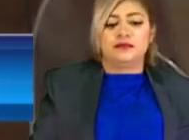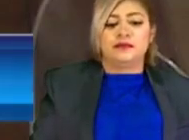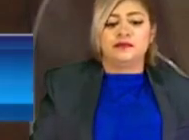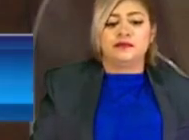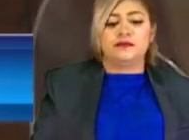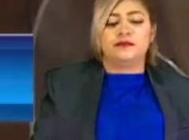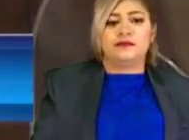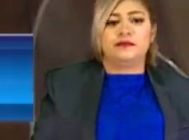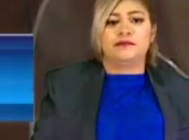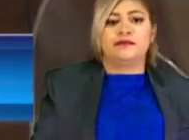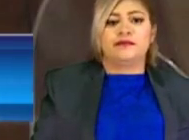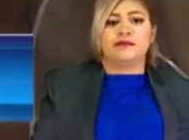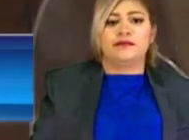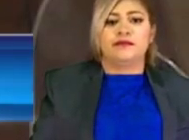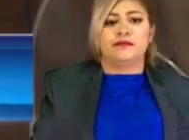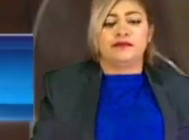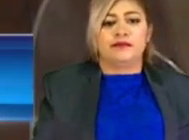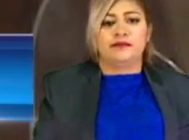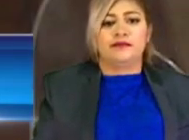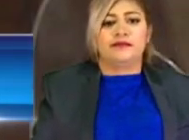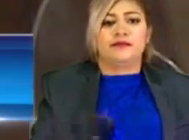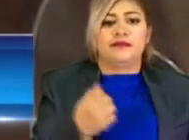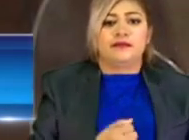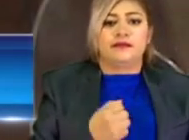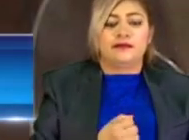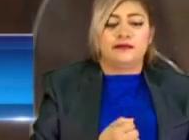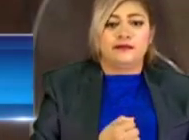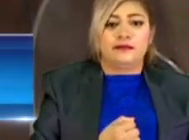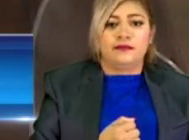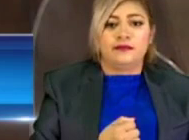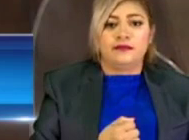las giras de trabajo comunitario Colmena